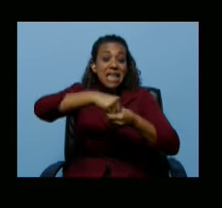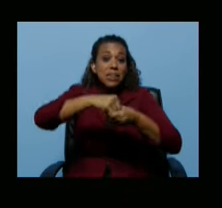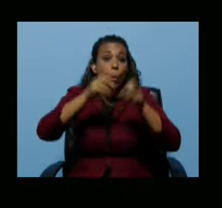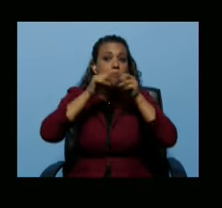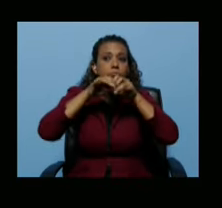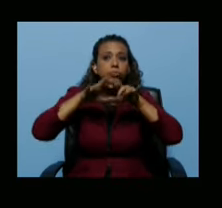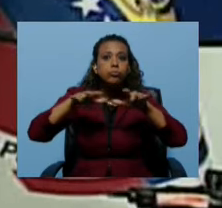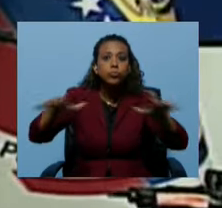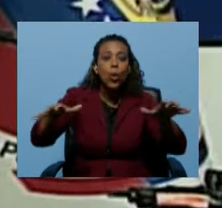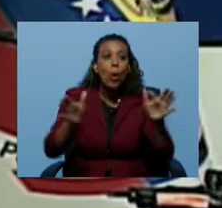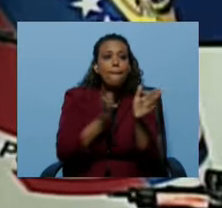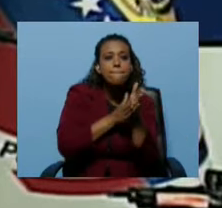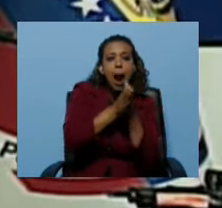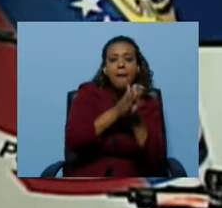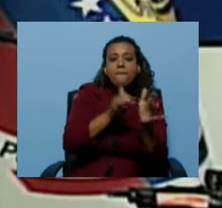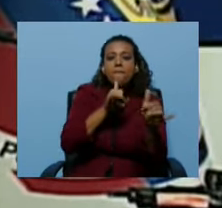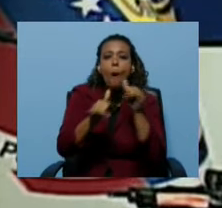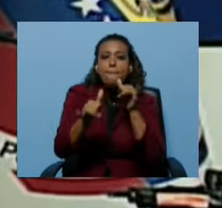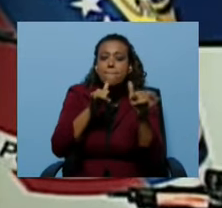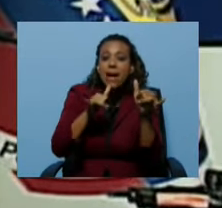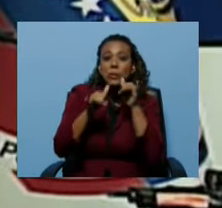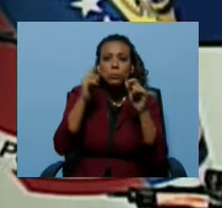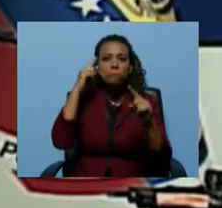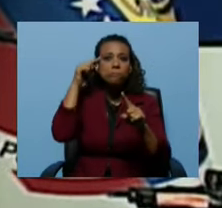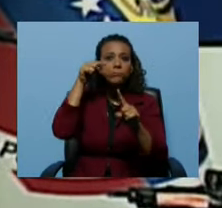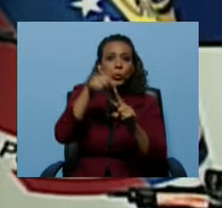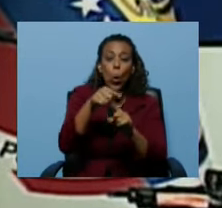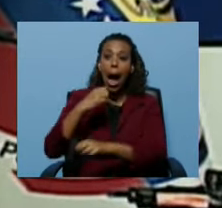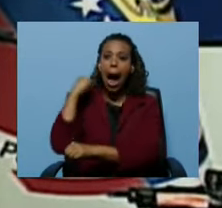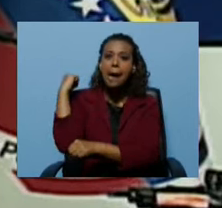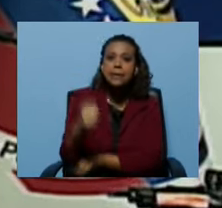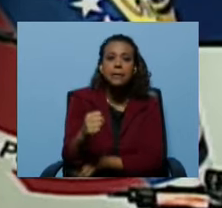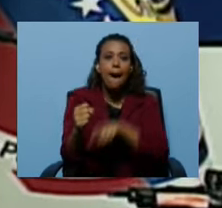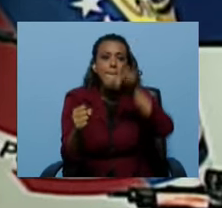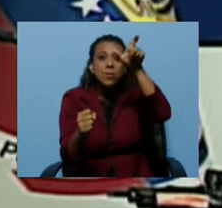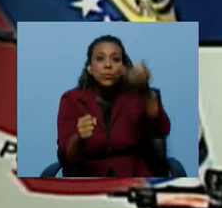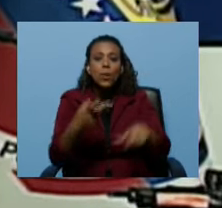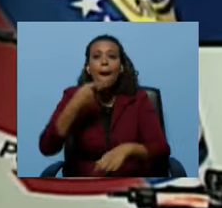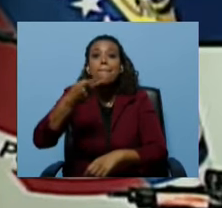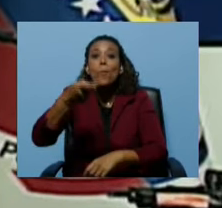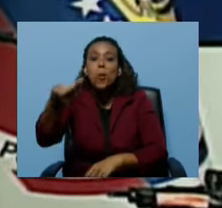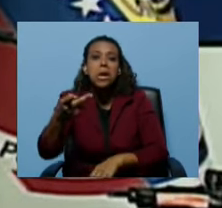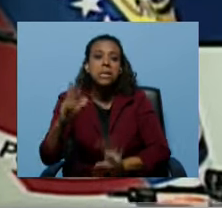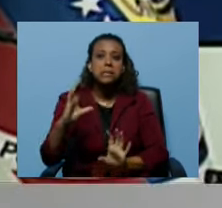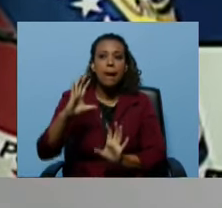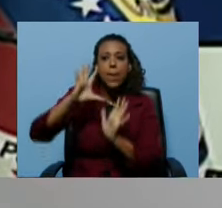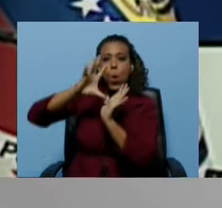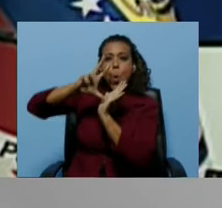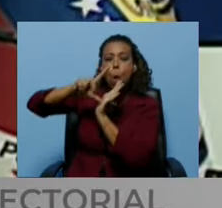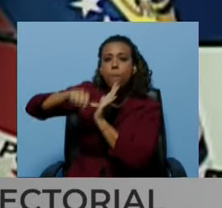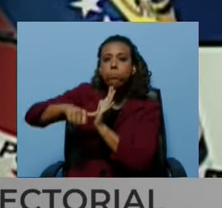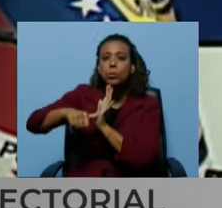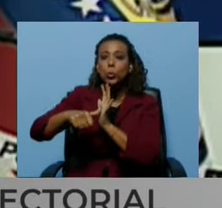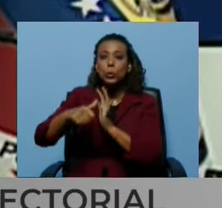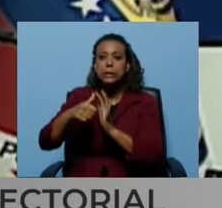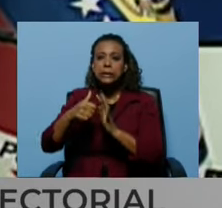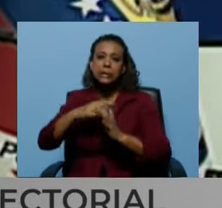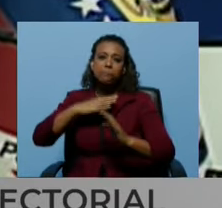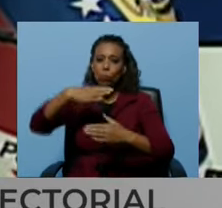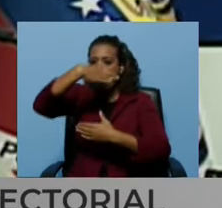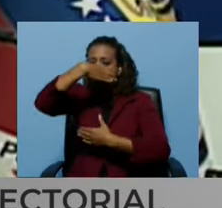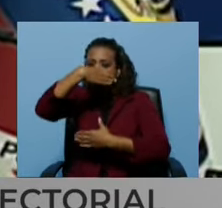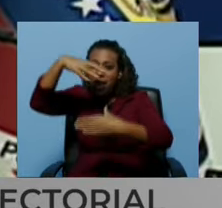transmitían era información para asesinar, para causar actos terroristas